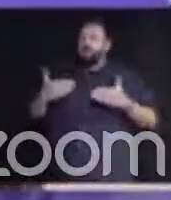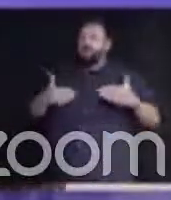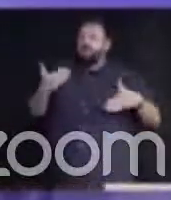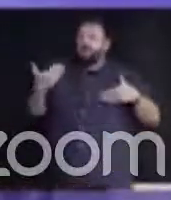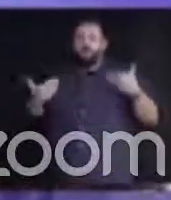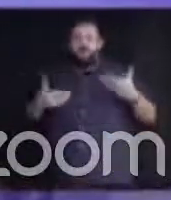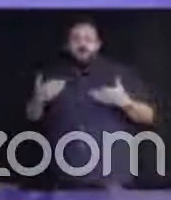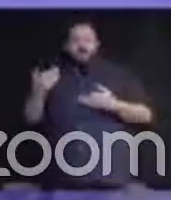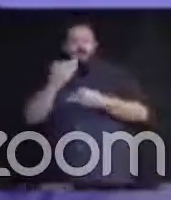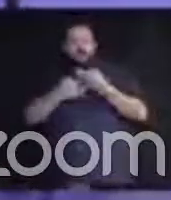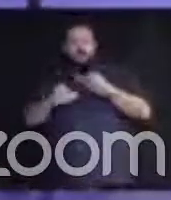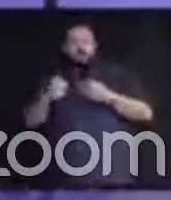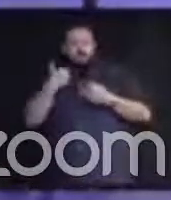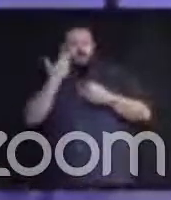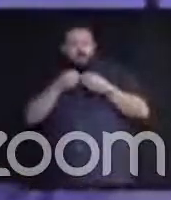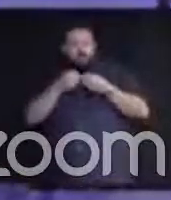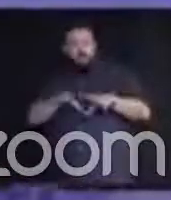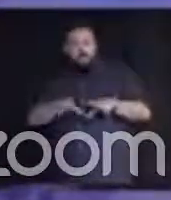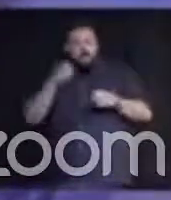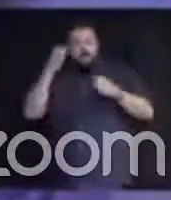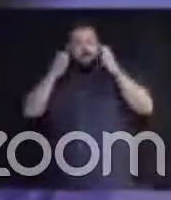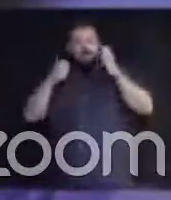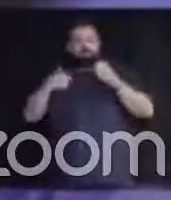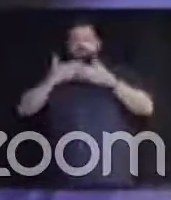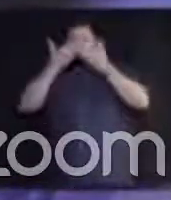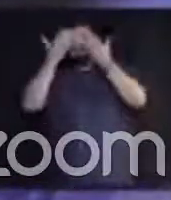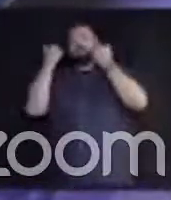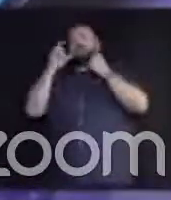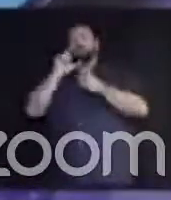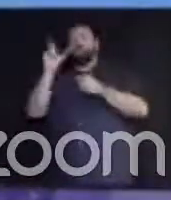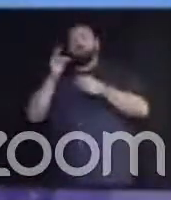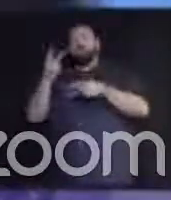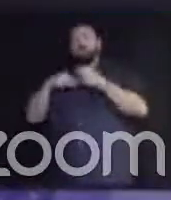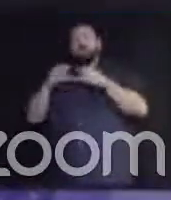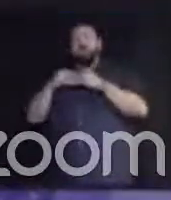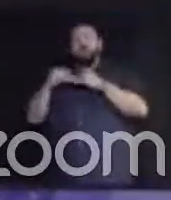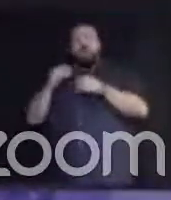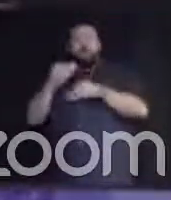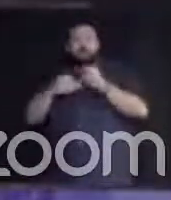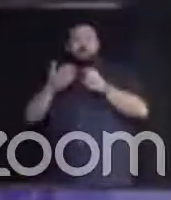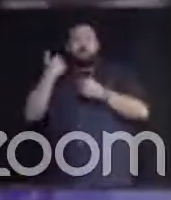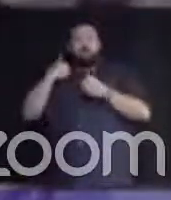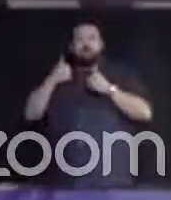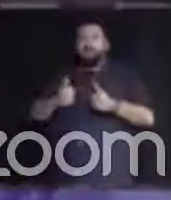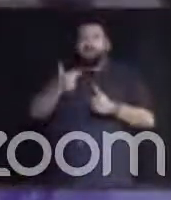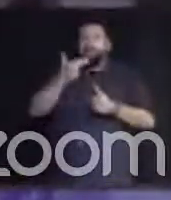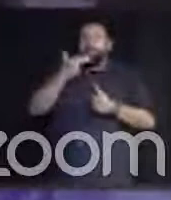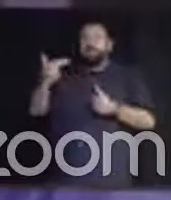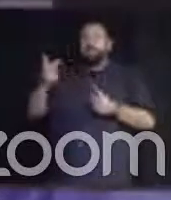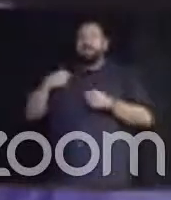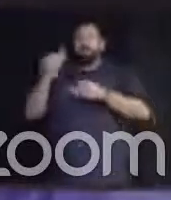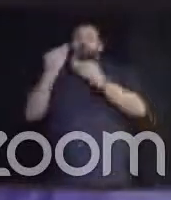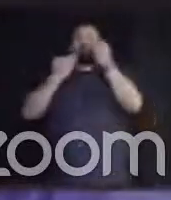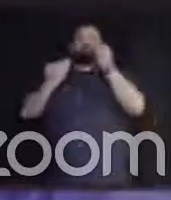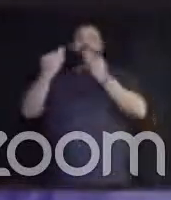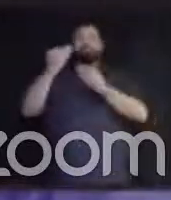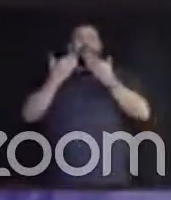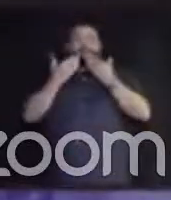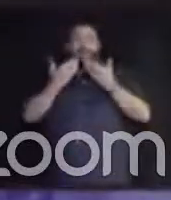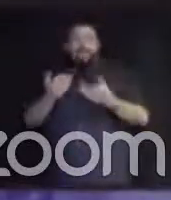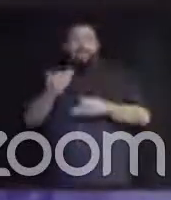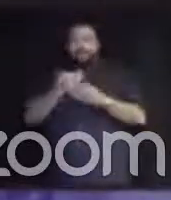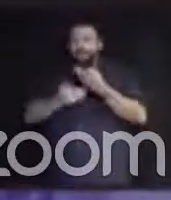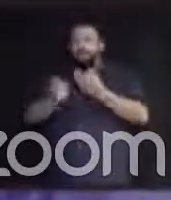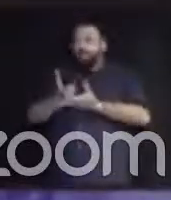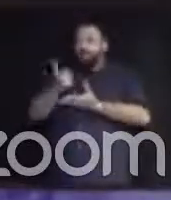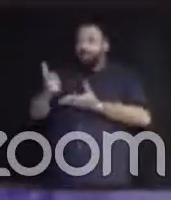me voy a perder un rato del evento porque no sé cuándo voy a volver a Miami y me voy a quedar en este hotel y que me chiquen y que me esté